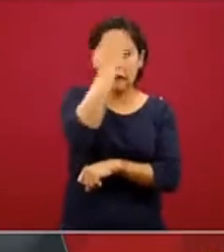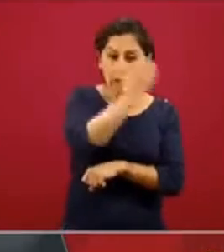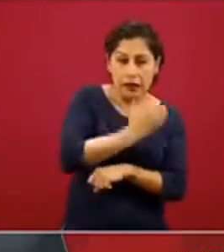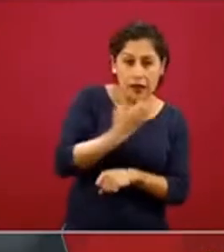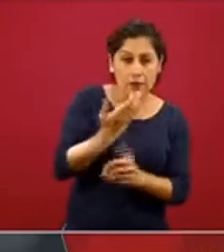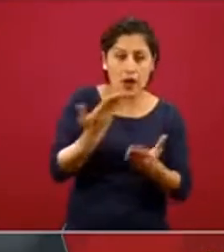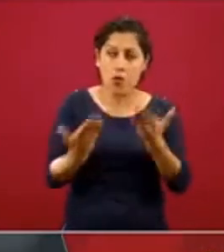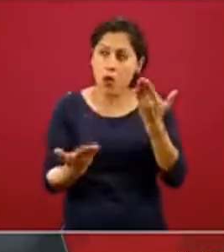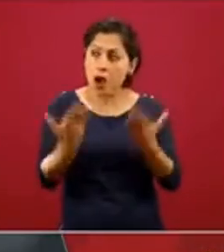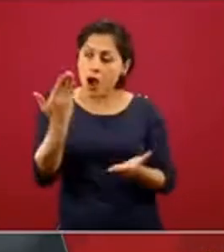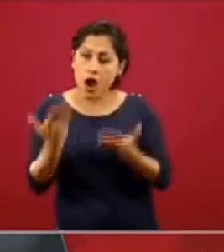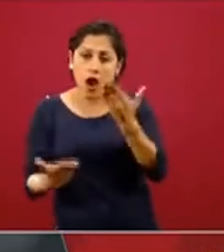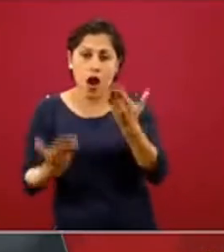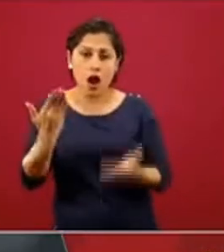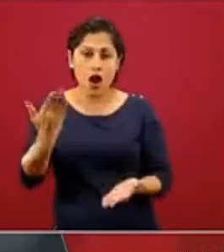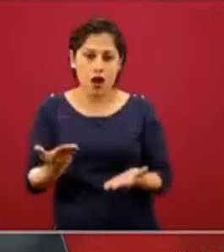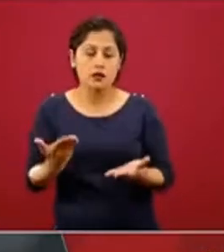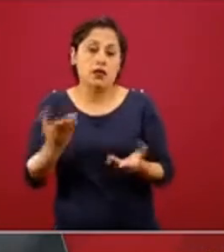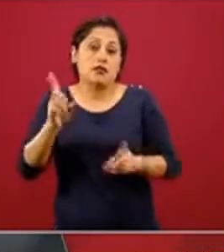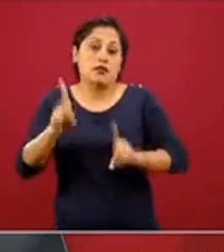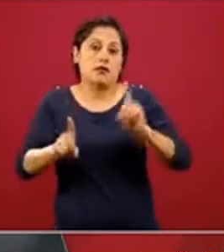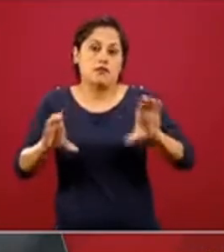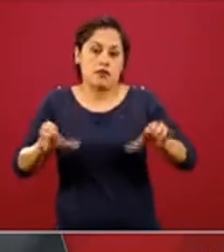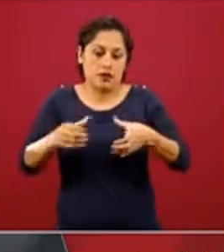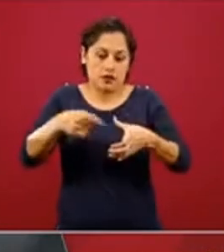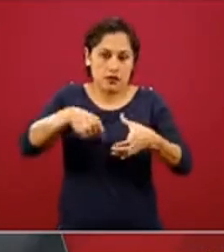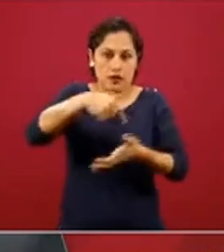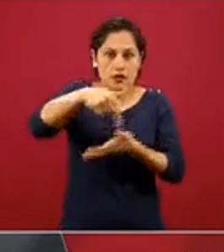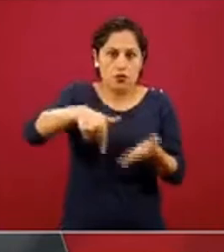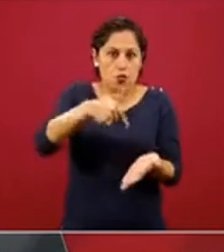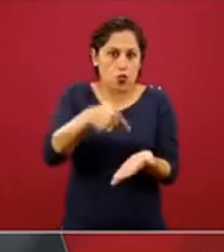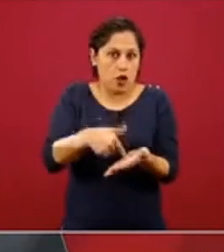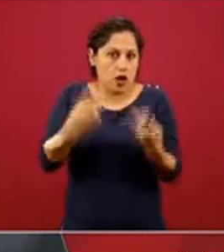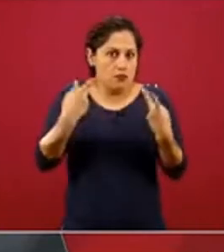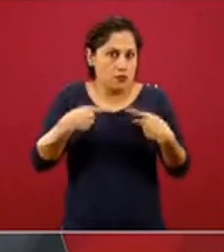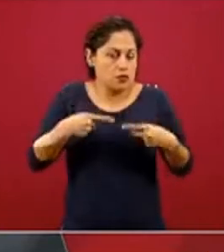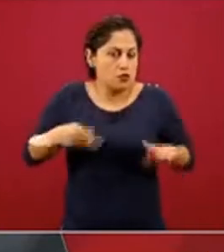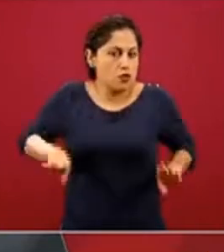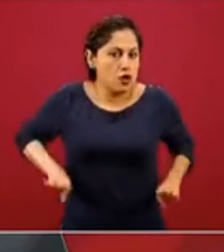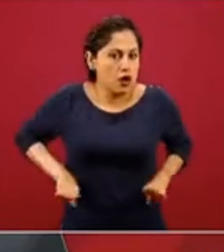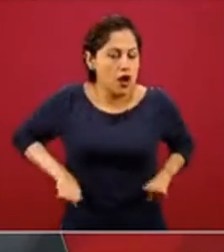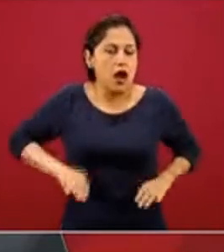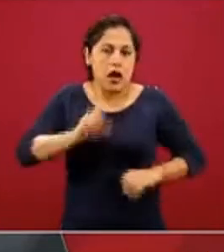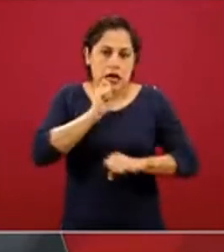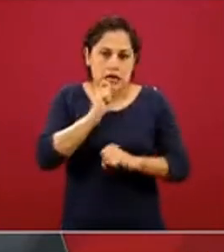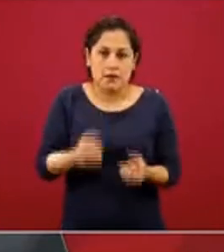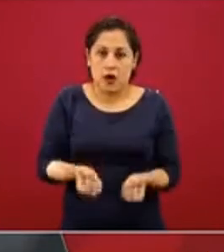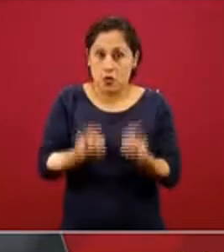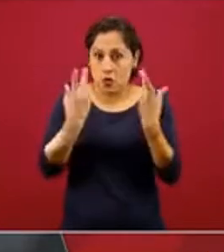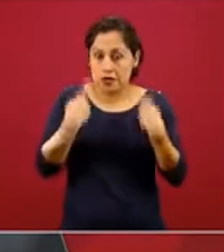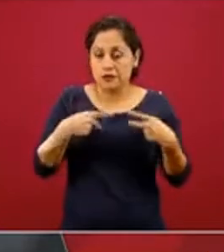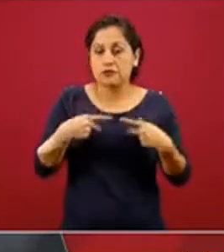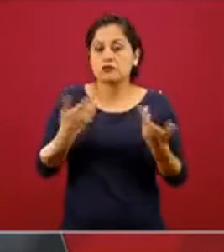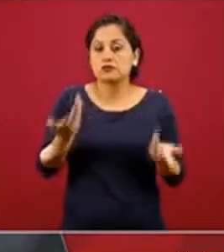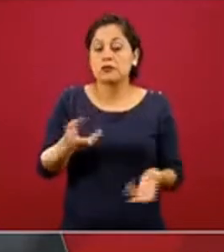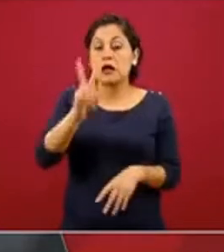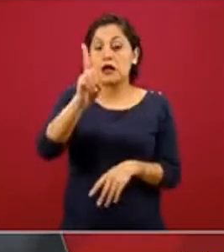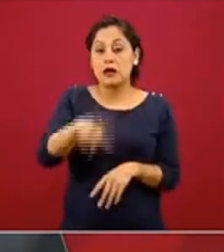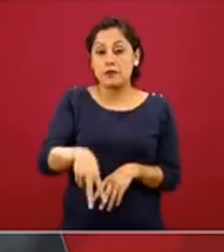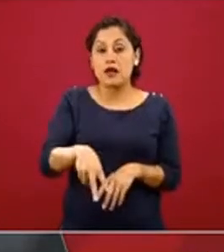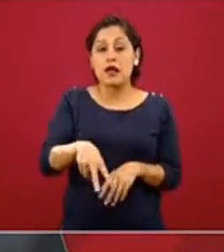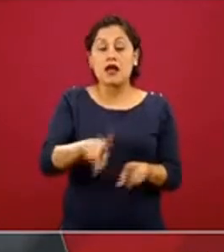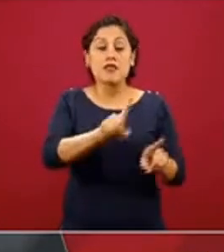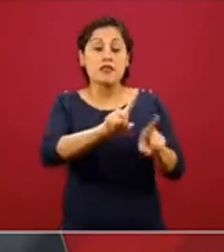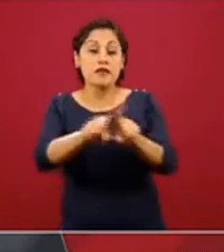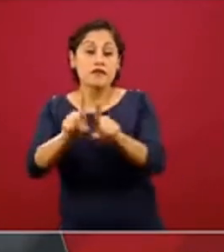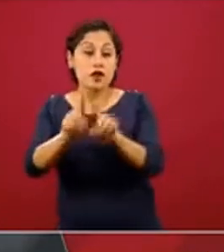requiere un uso poblacional. Justamente parte de las limitaciones que tiene varios de los artículos